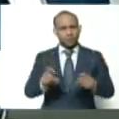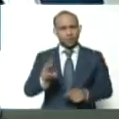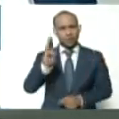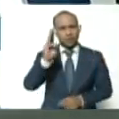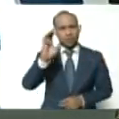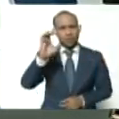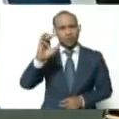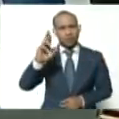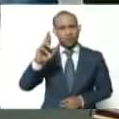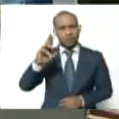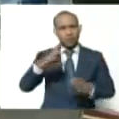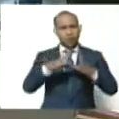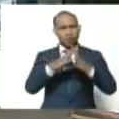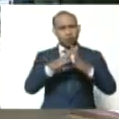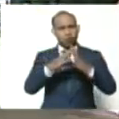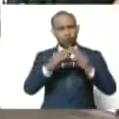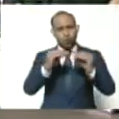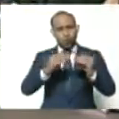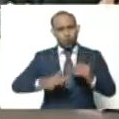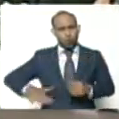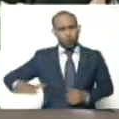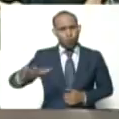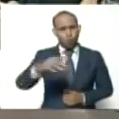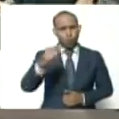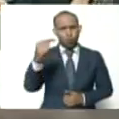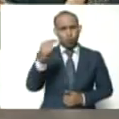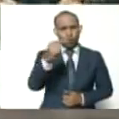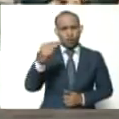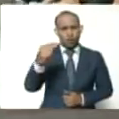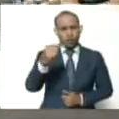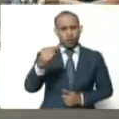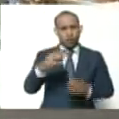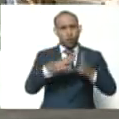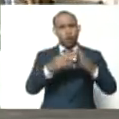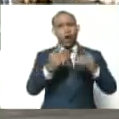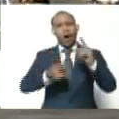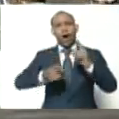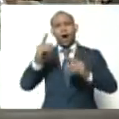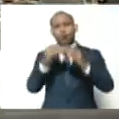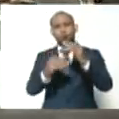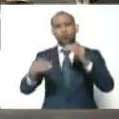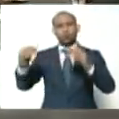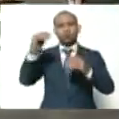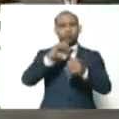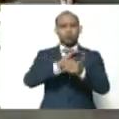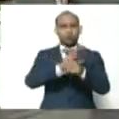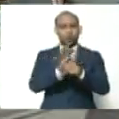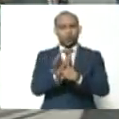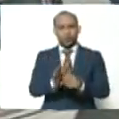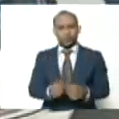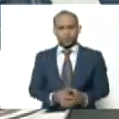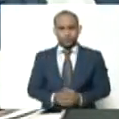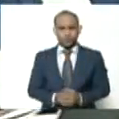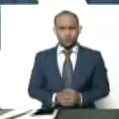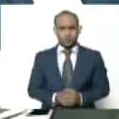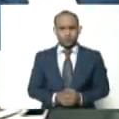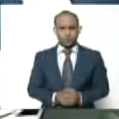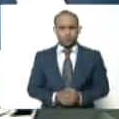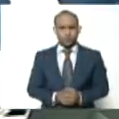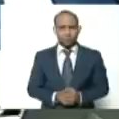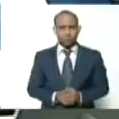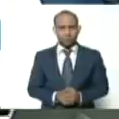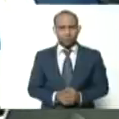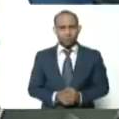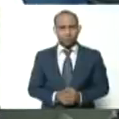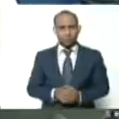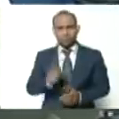Todos están, afortunadamente, algunos han pasado el coronavirus ya en su momento. Ernesto